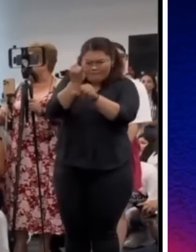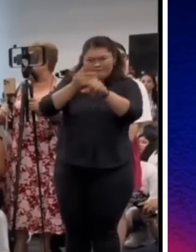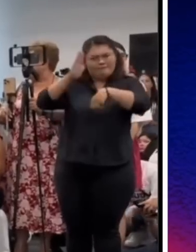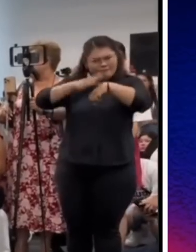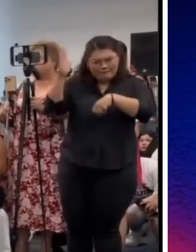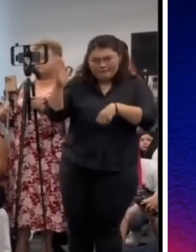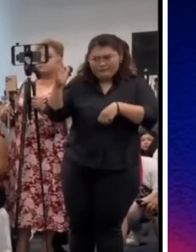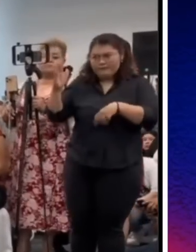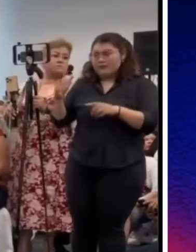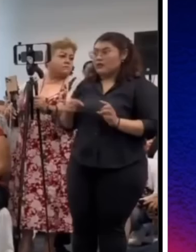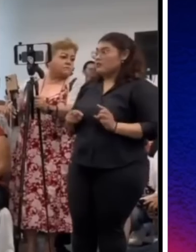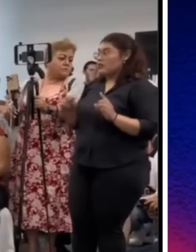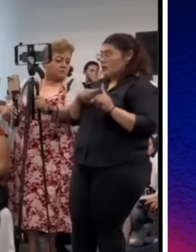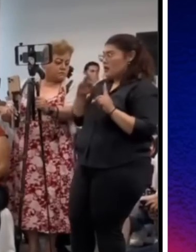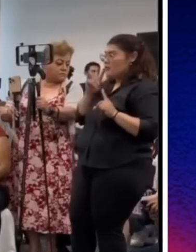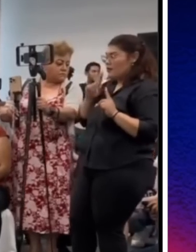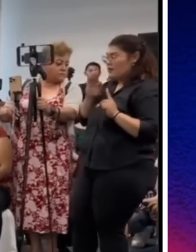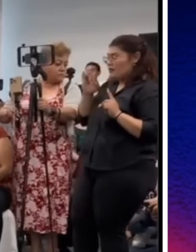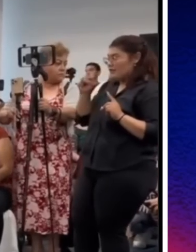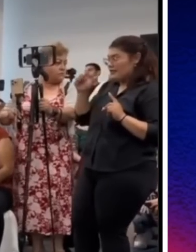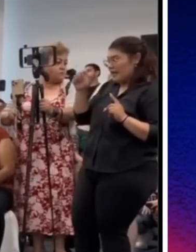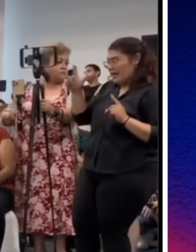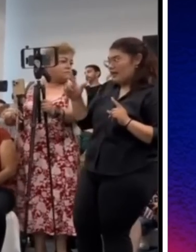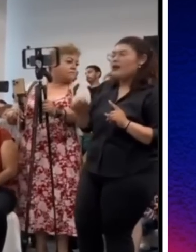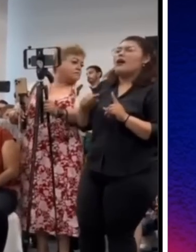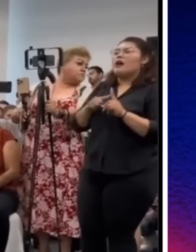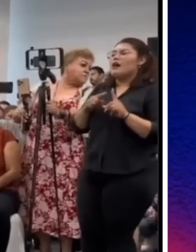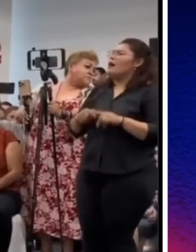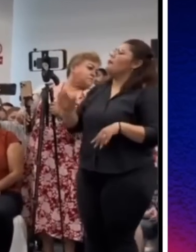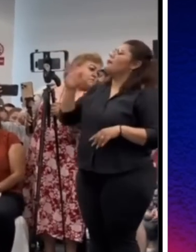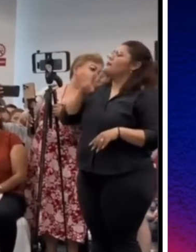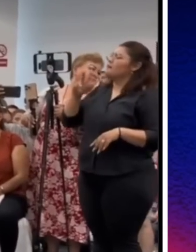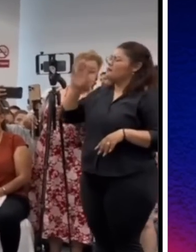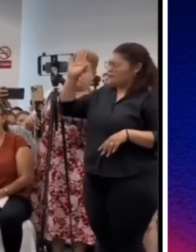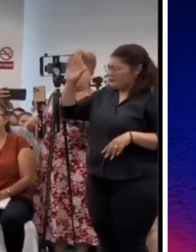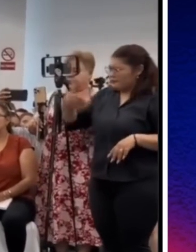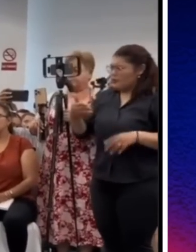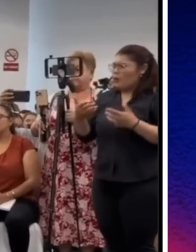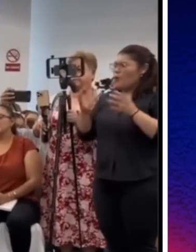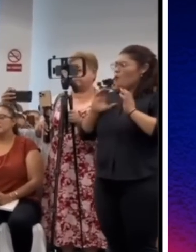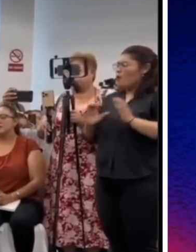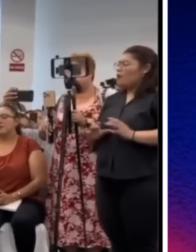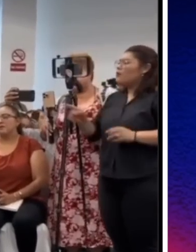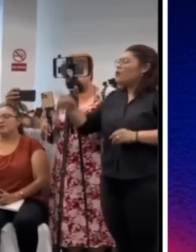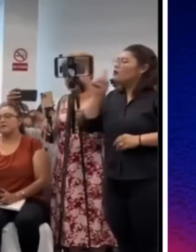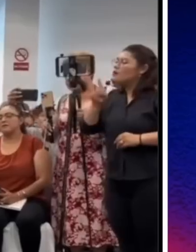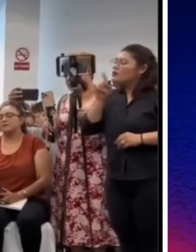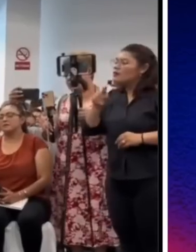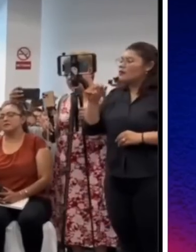fiscal, de manera valiente, pide que el cuerpo de Ariadna sea revisado por la Fiscalía de la